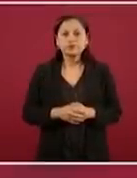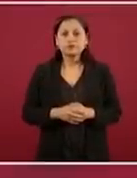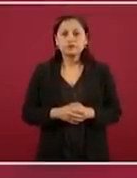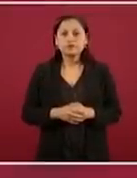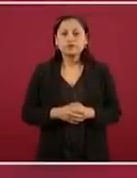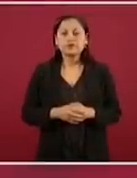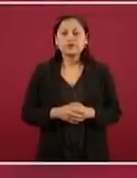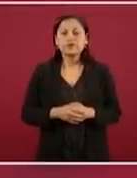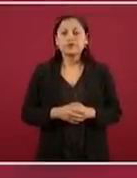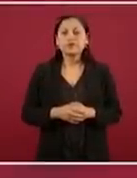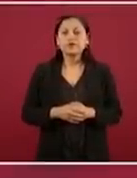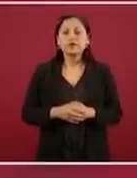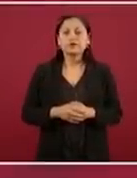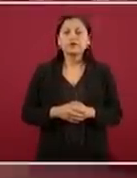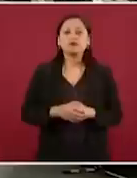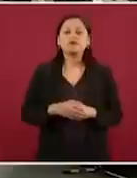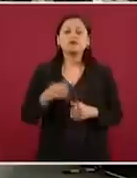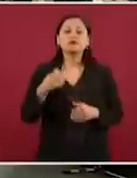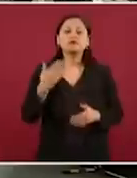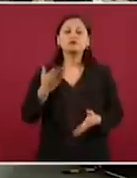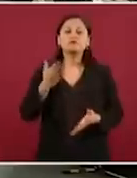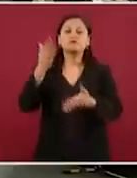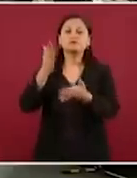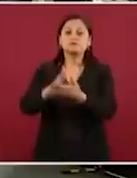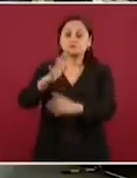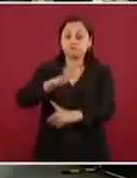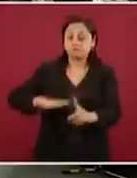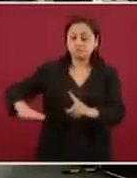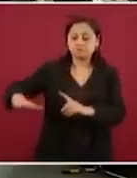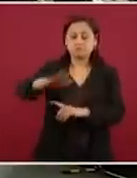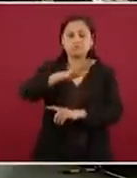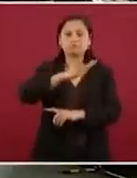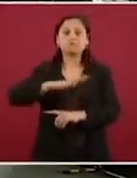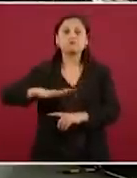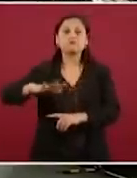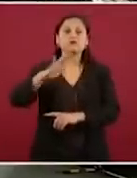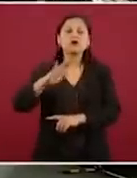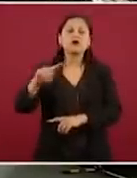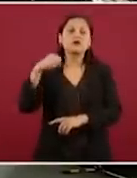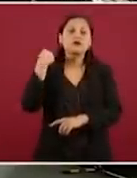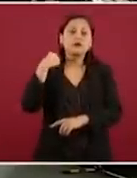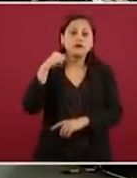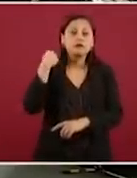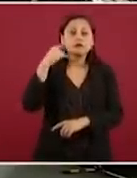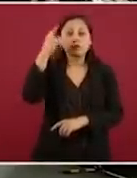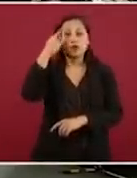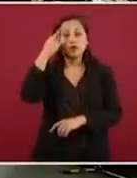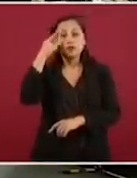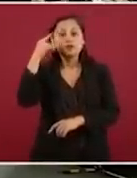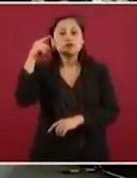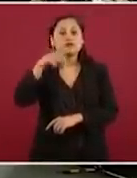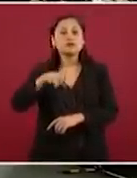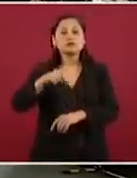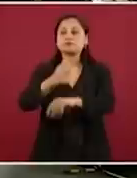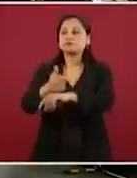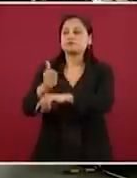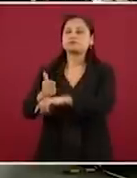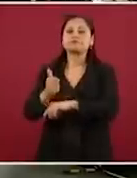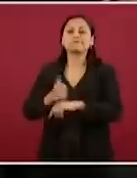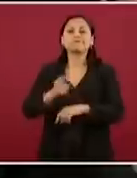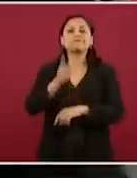recorrer la zona petrolera de Tabasco y Campeche. Vamos a